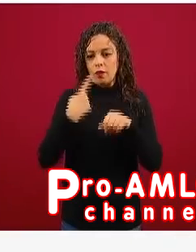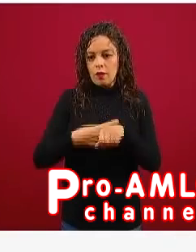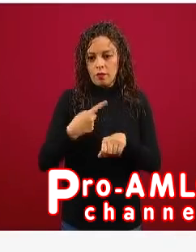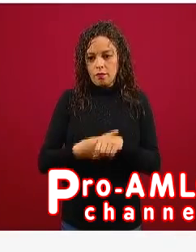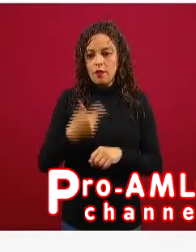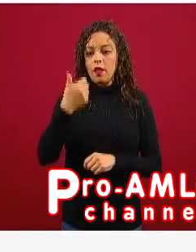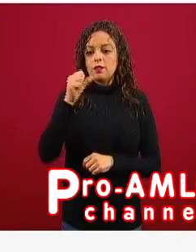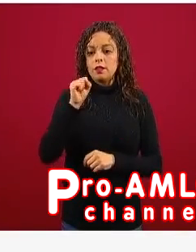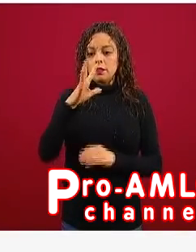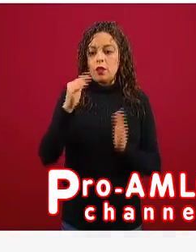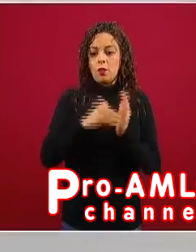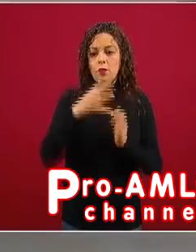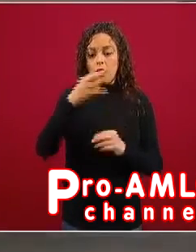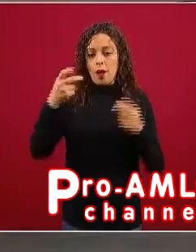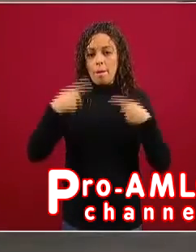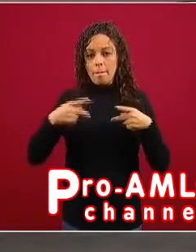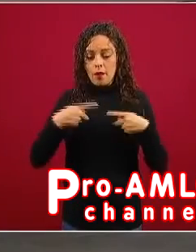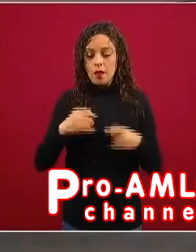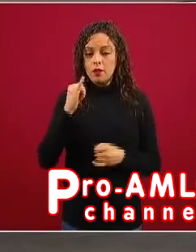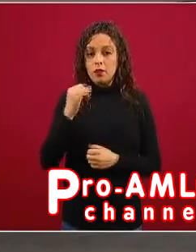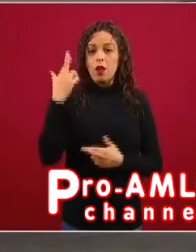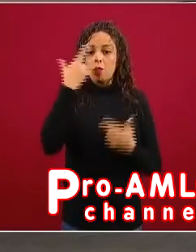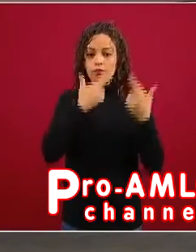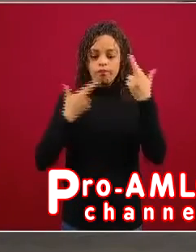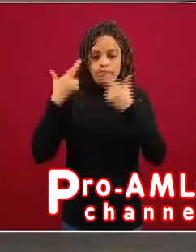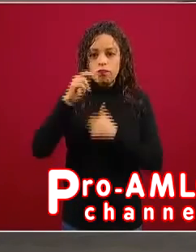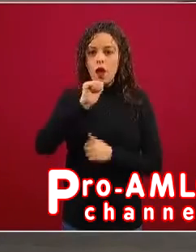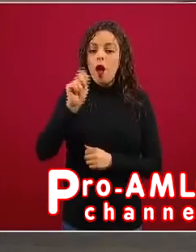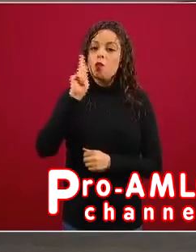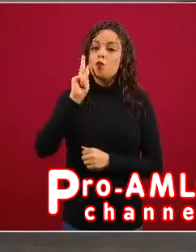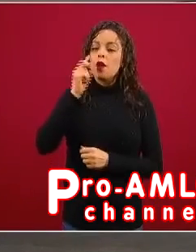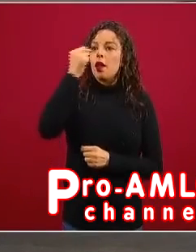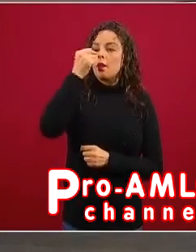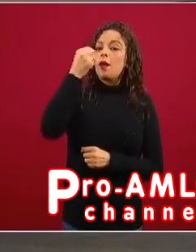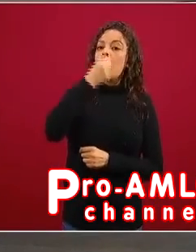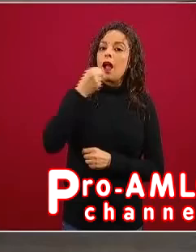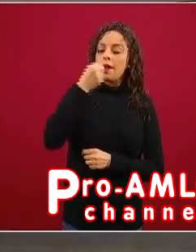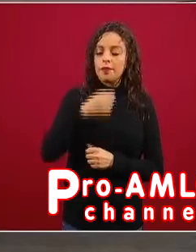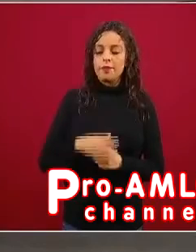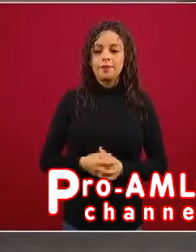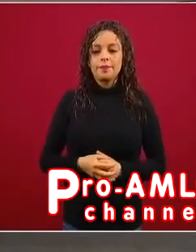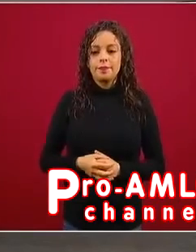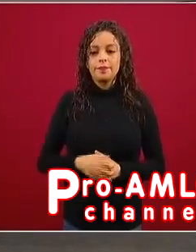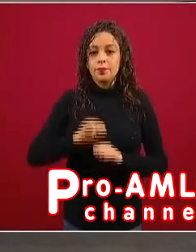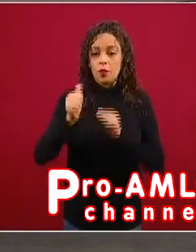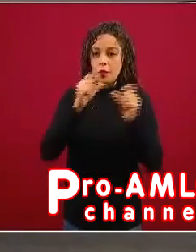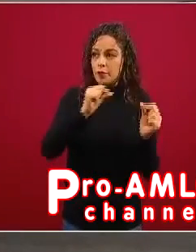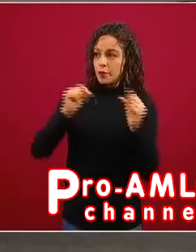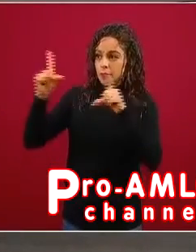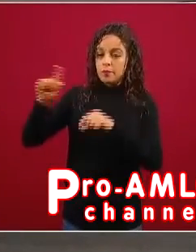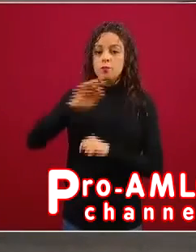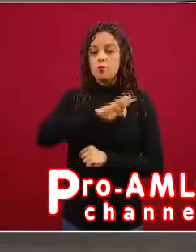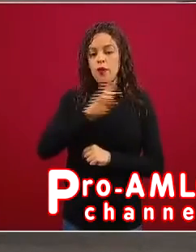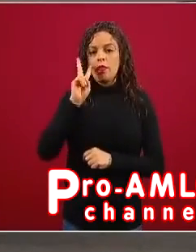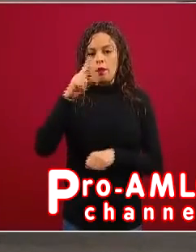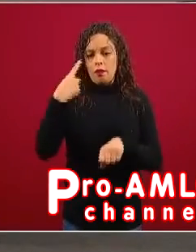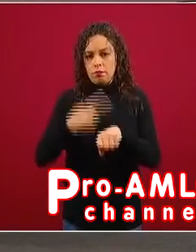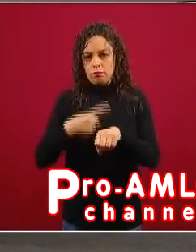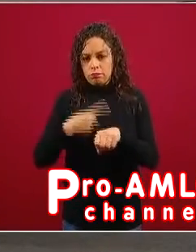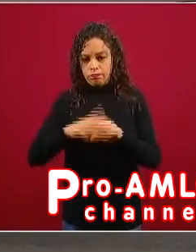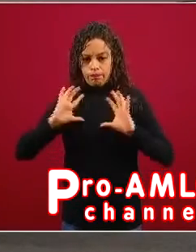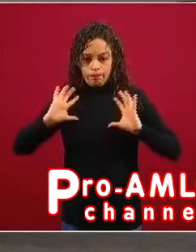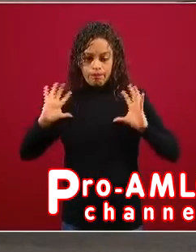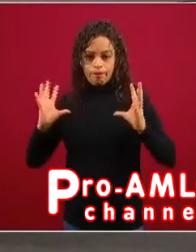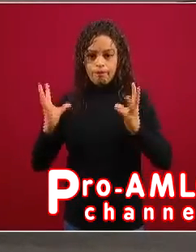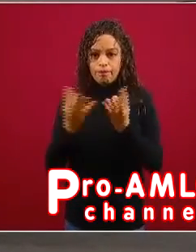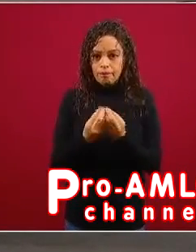sido estudiadas. En la siguiente diapositiva vamos a ver la distribución de la carga de enfermedad de casos acumulados,